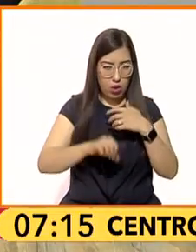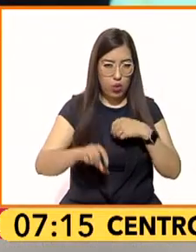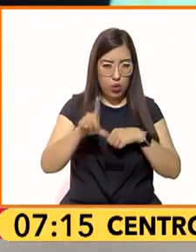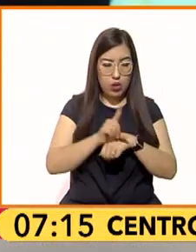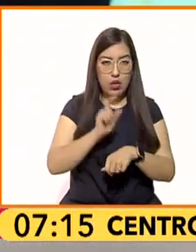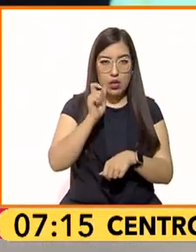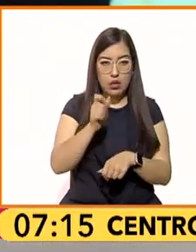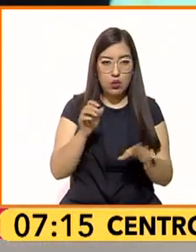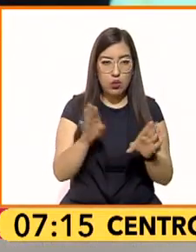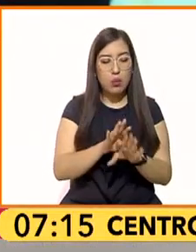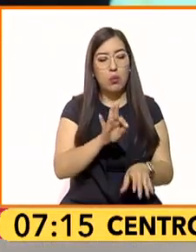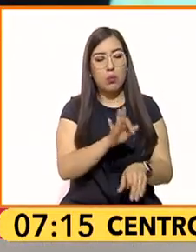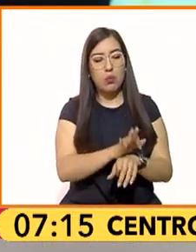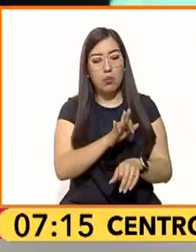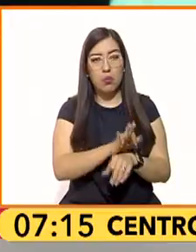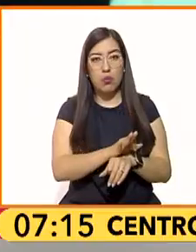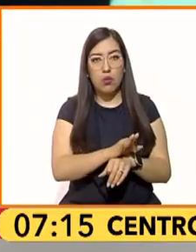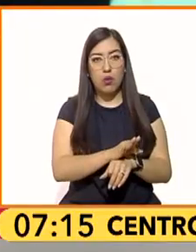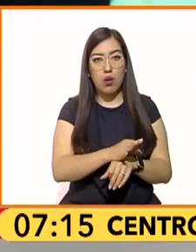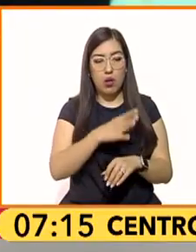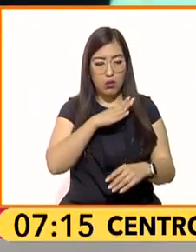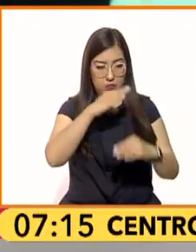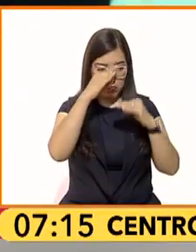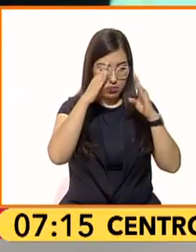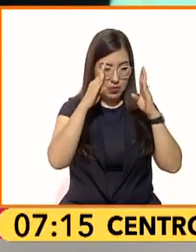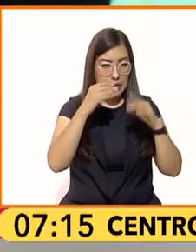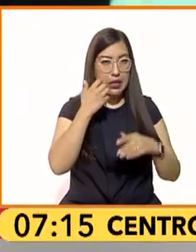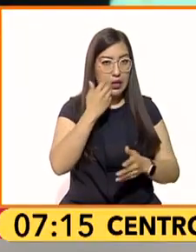Los conservadores quieren recuperar otra vez el poder,